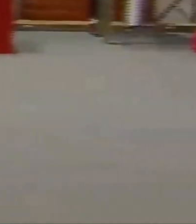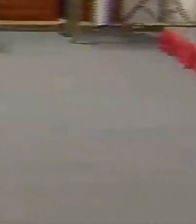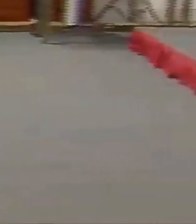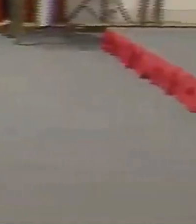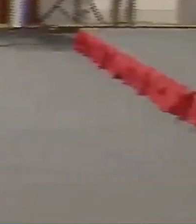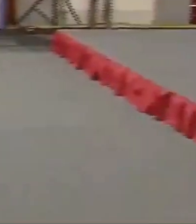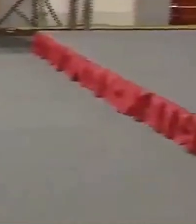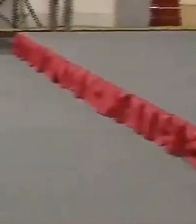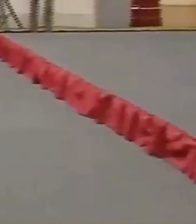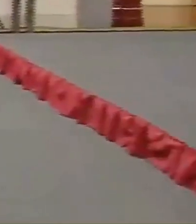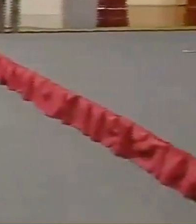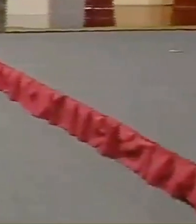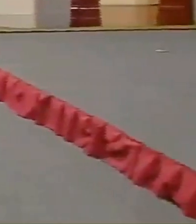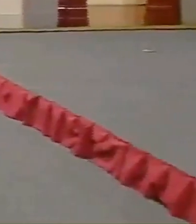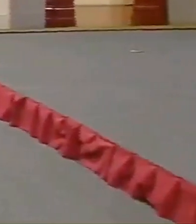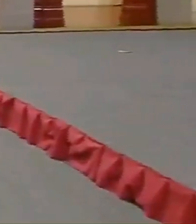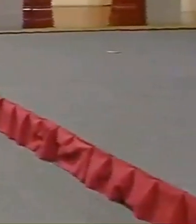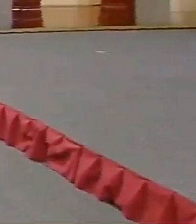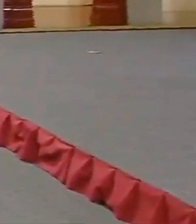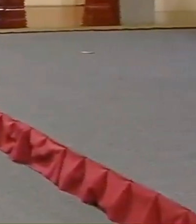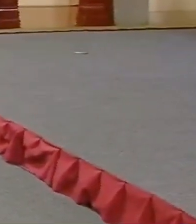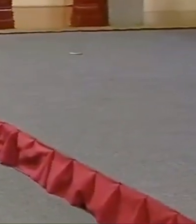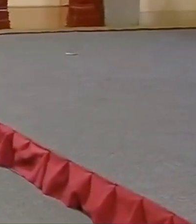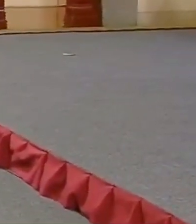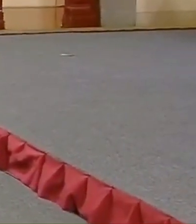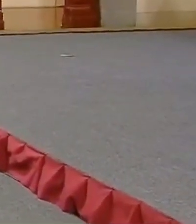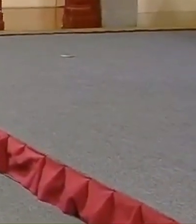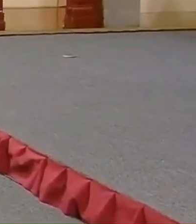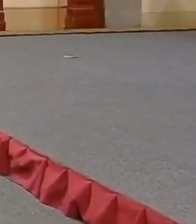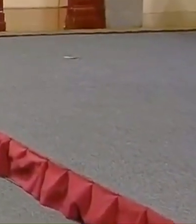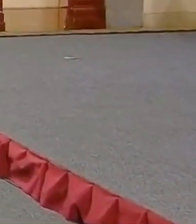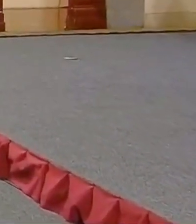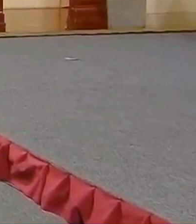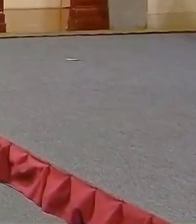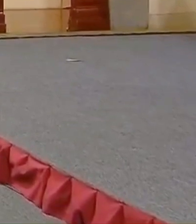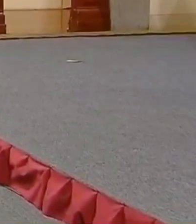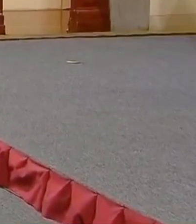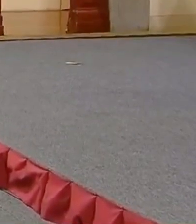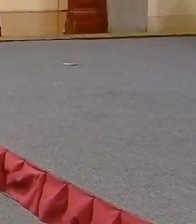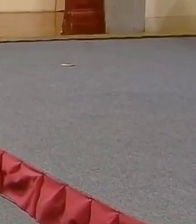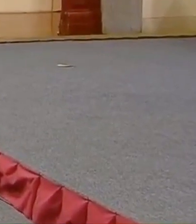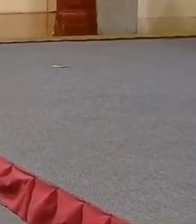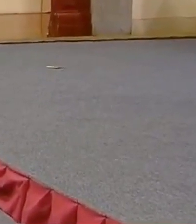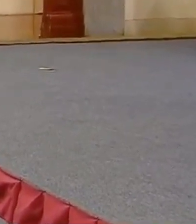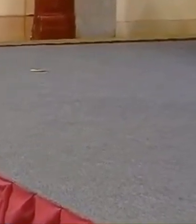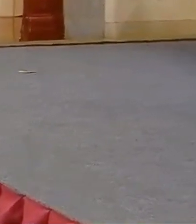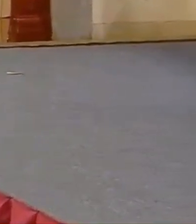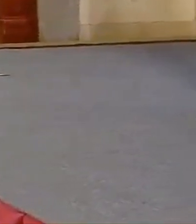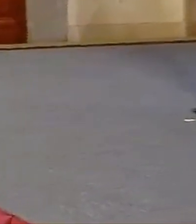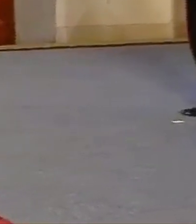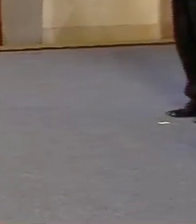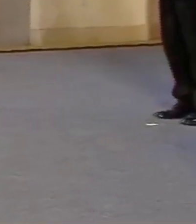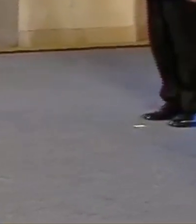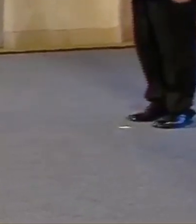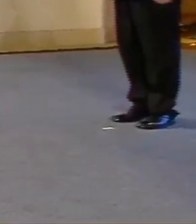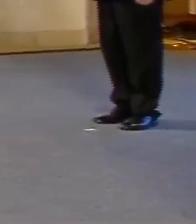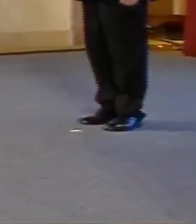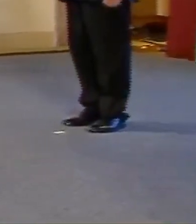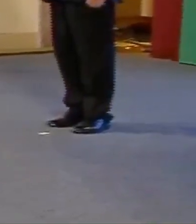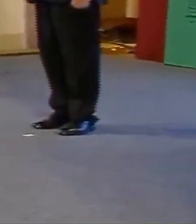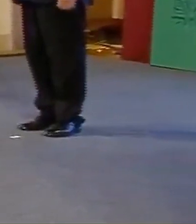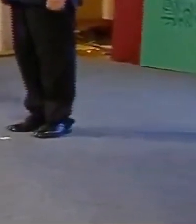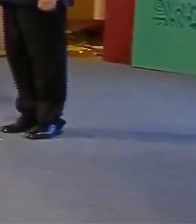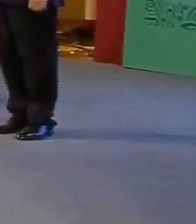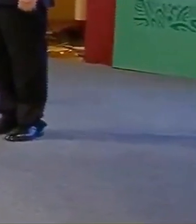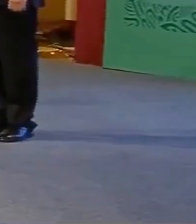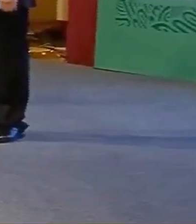quien decidió tener la iniciativa de aprender de los médicos especialistas las técnicas de atención COVID y comenzó